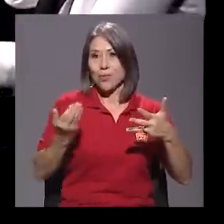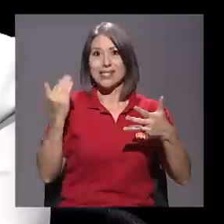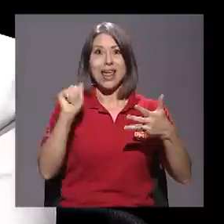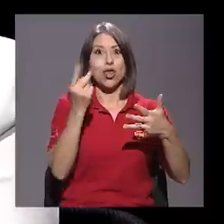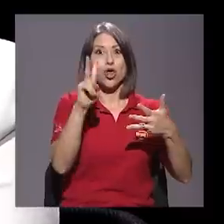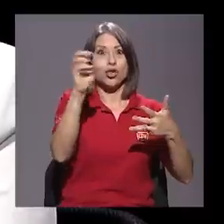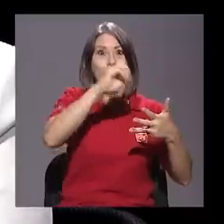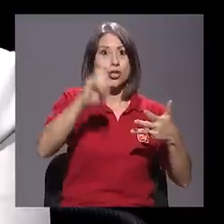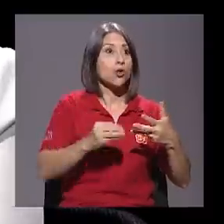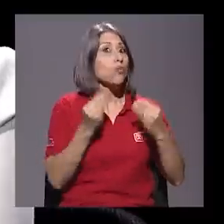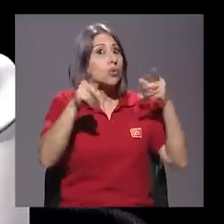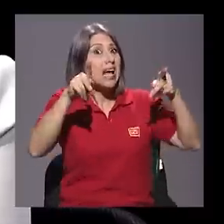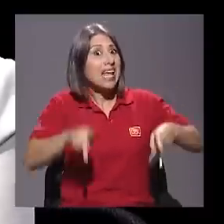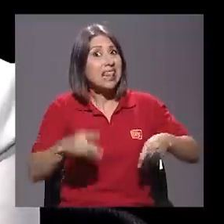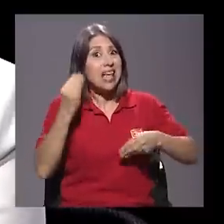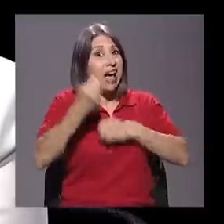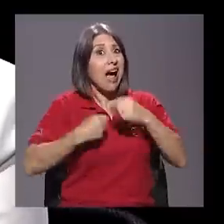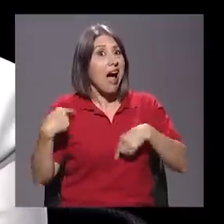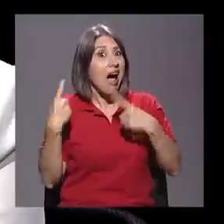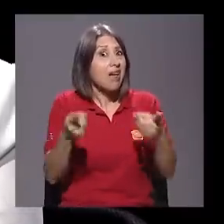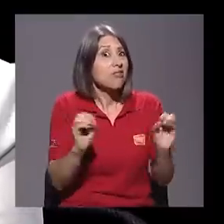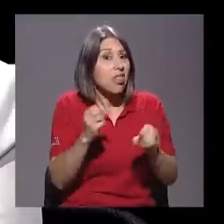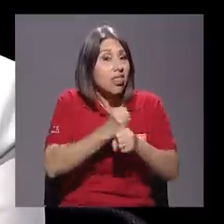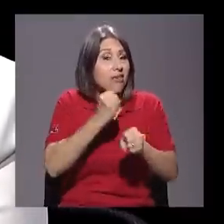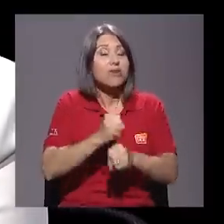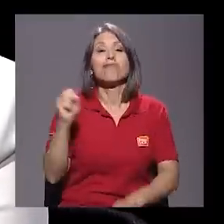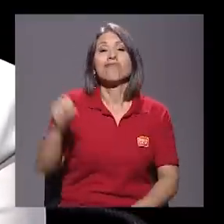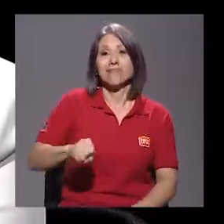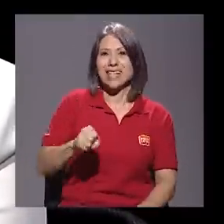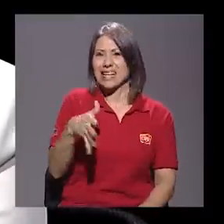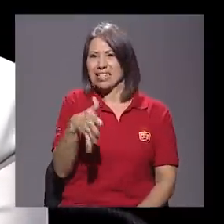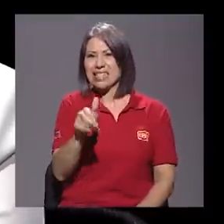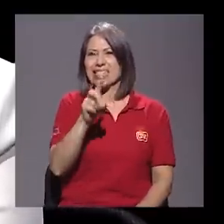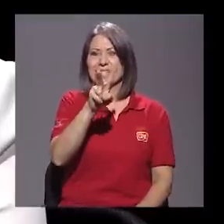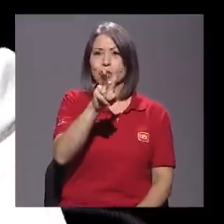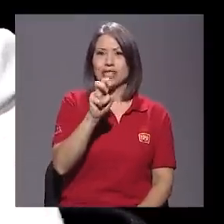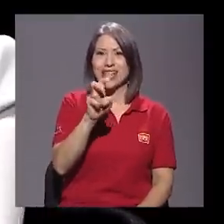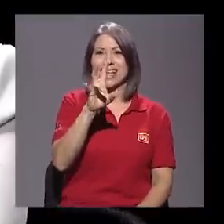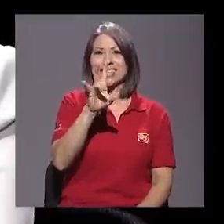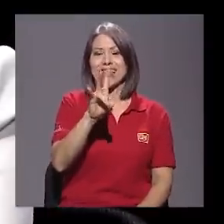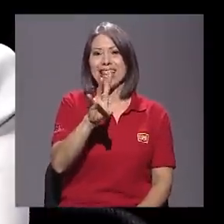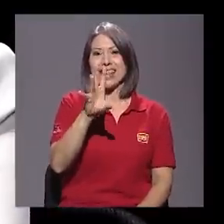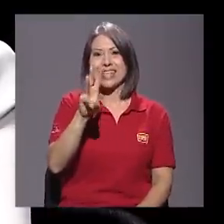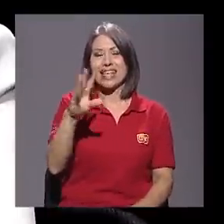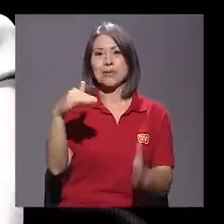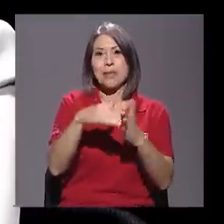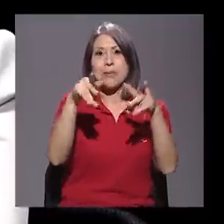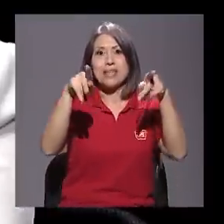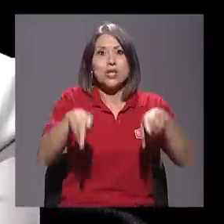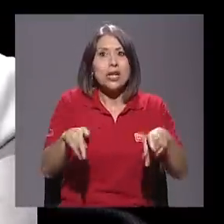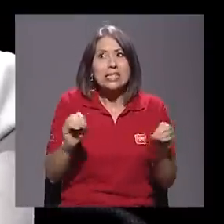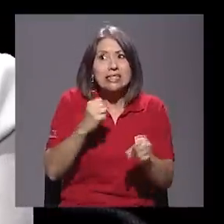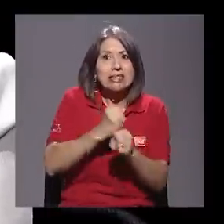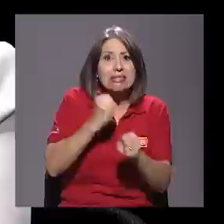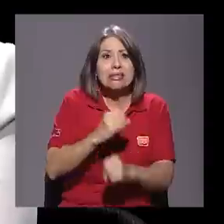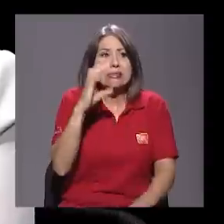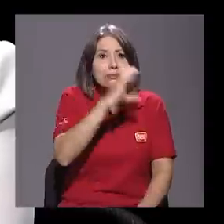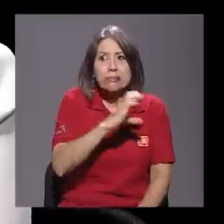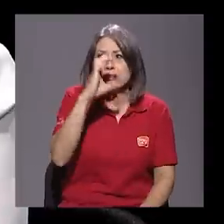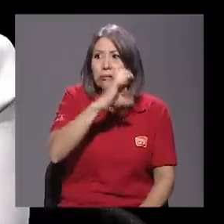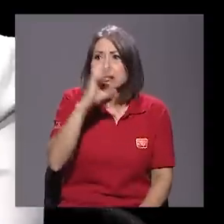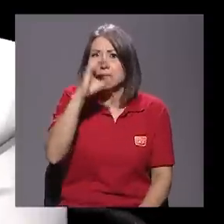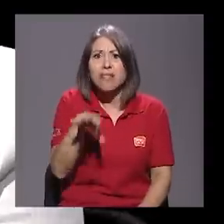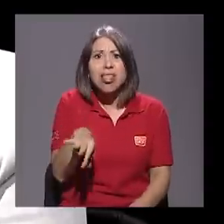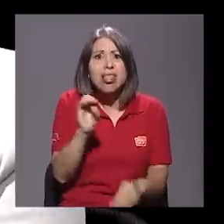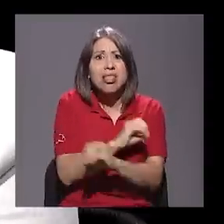trabajo. Absolutamente. En Costa Rica hay cerca de 276 mil personas desempleadas que buscan trabajo, pero no lo encuentran. Pero